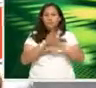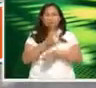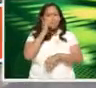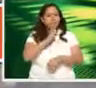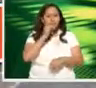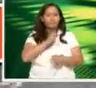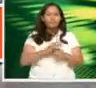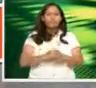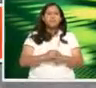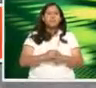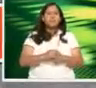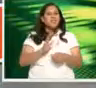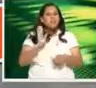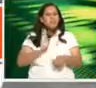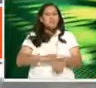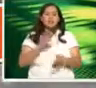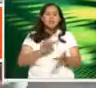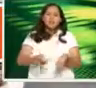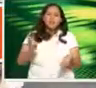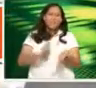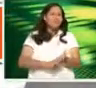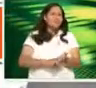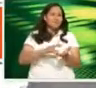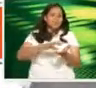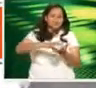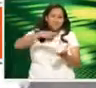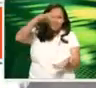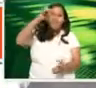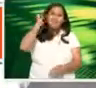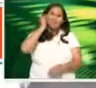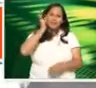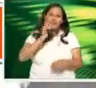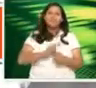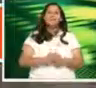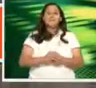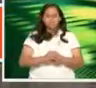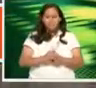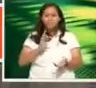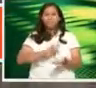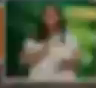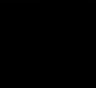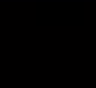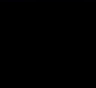aspectos. Sí, que se multiplique, que lo rico que tenemos lo multipliquemos, ¿no? Excelente. Gracias, Karen. Al contrario, gracias.